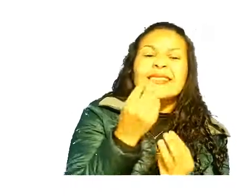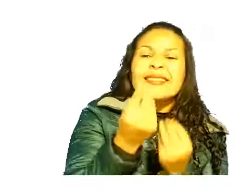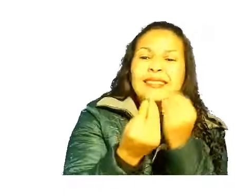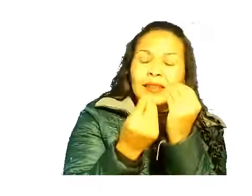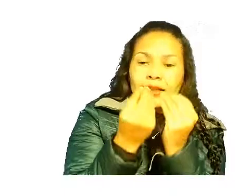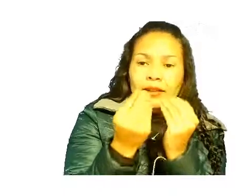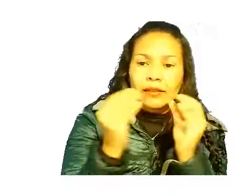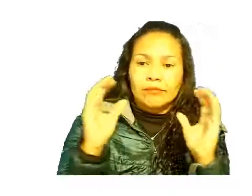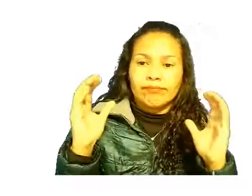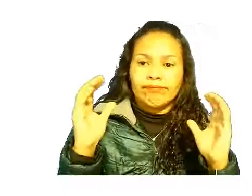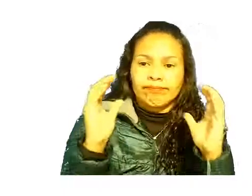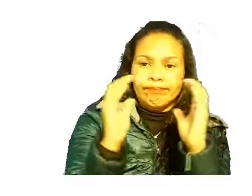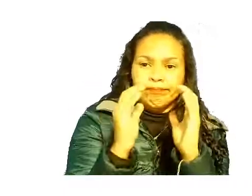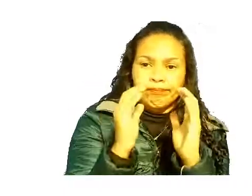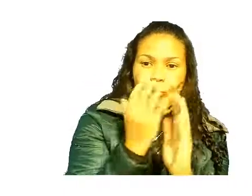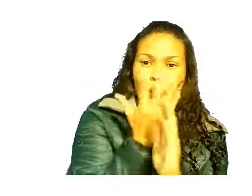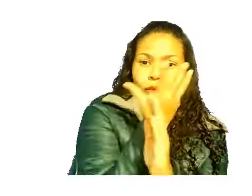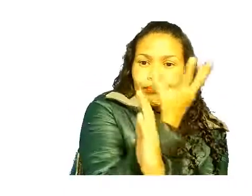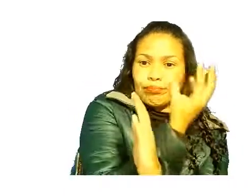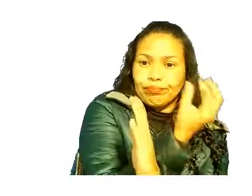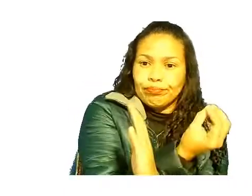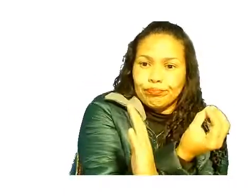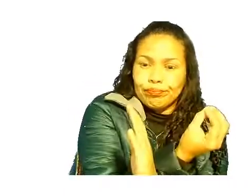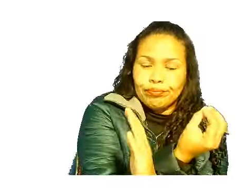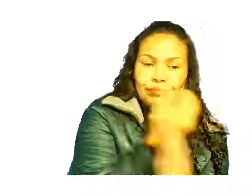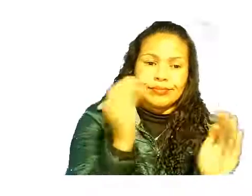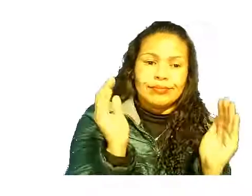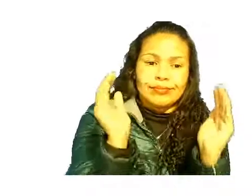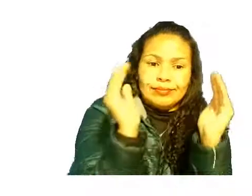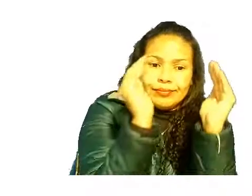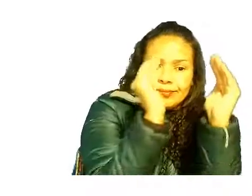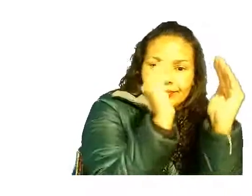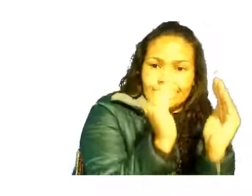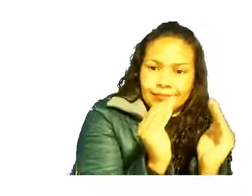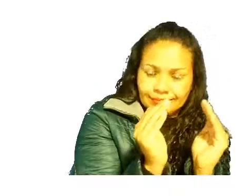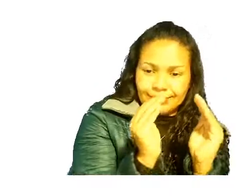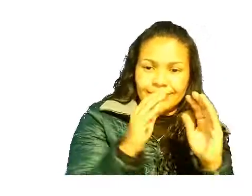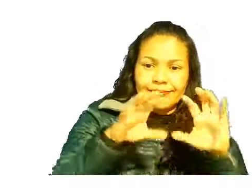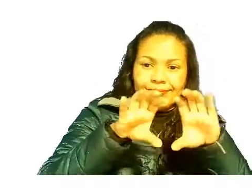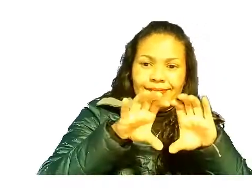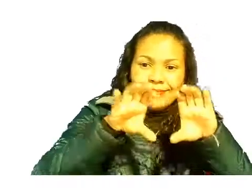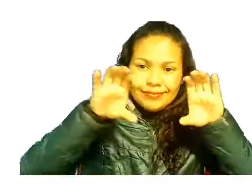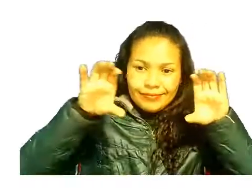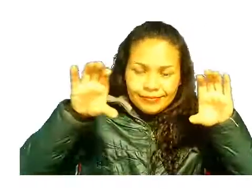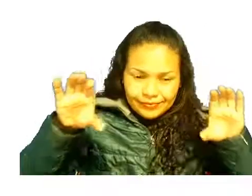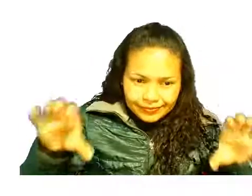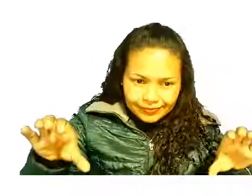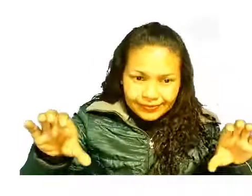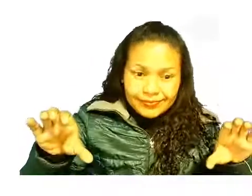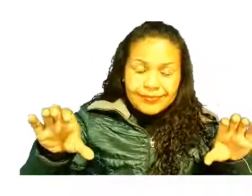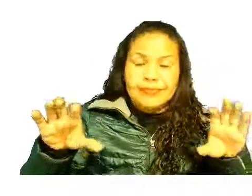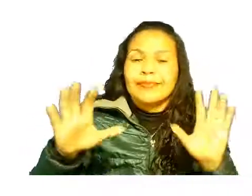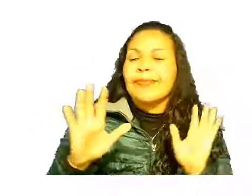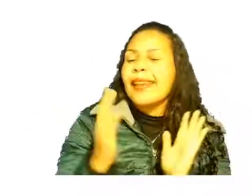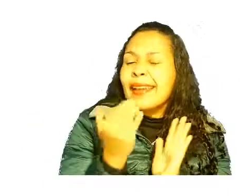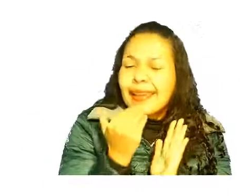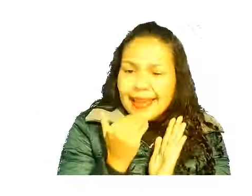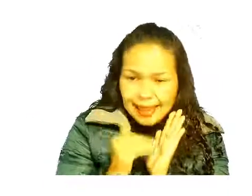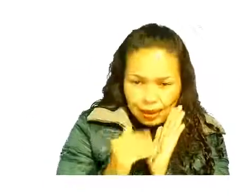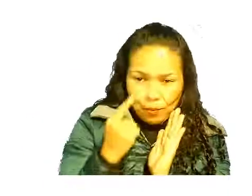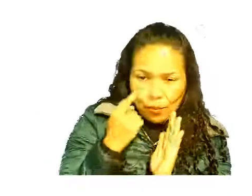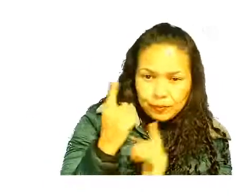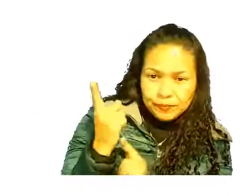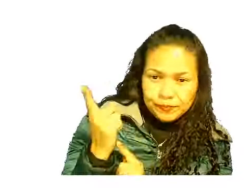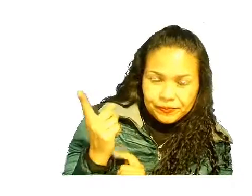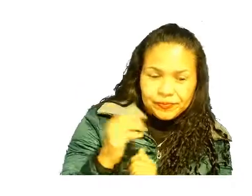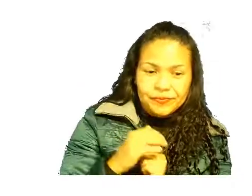vamos a colocar dentro de un paréntesis todos los términos que no quedaron comunes en cada uno de los términos de la